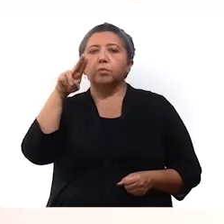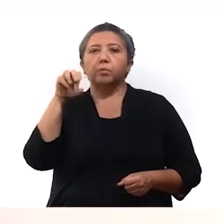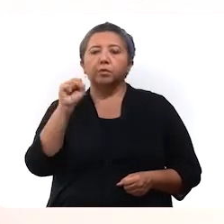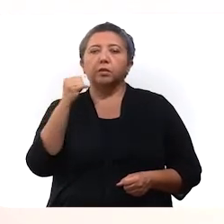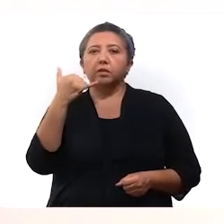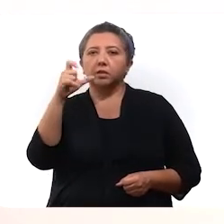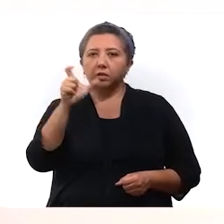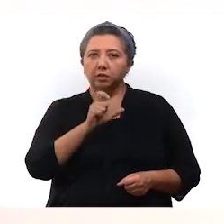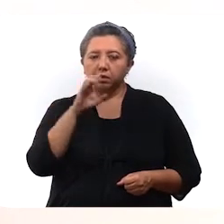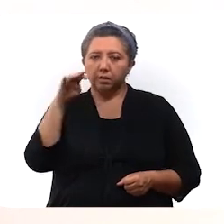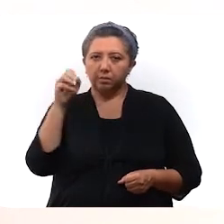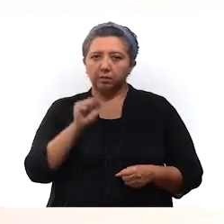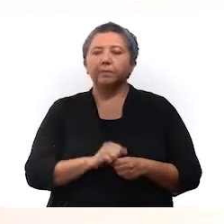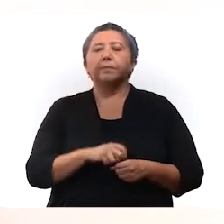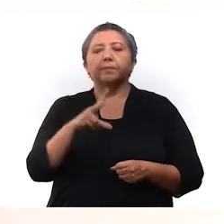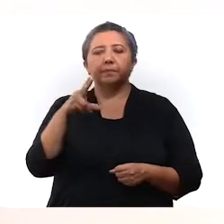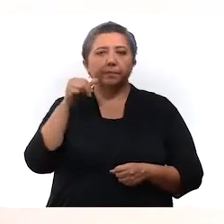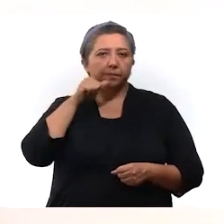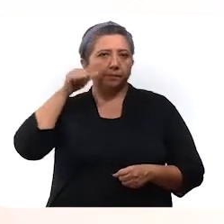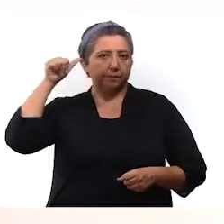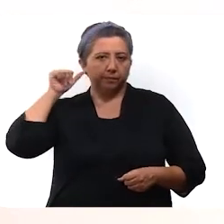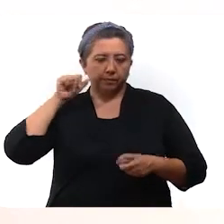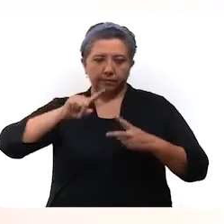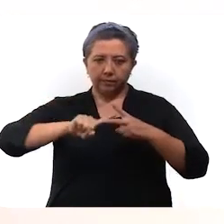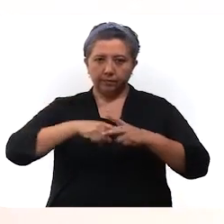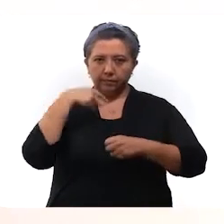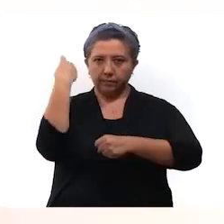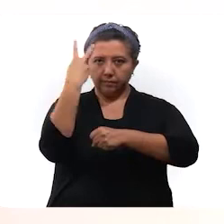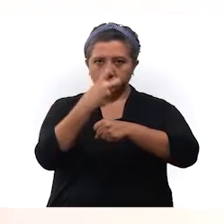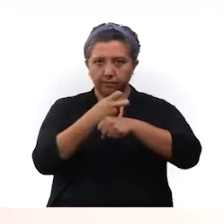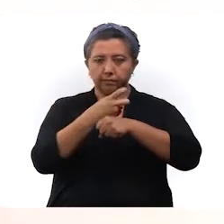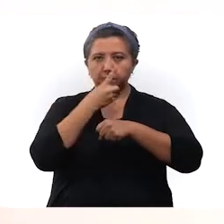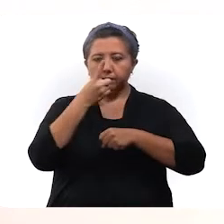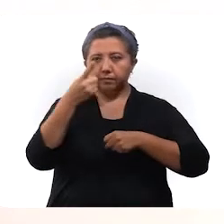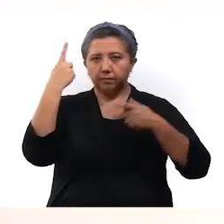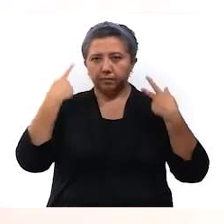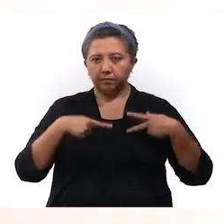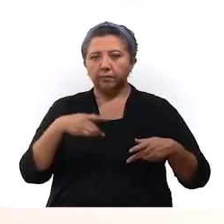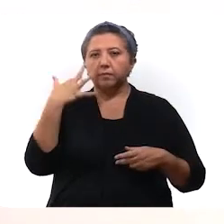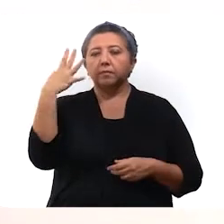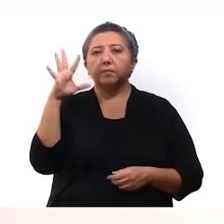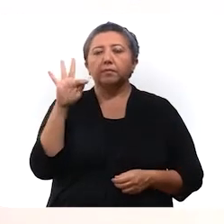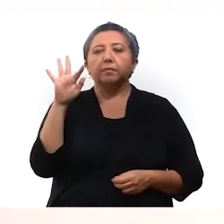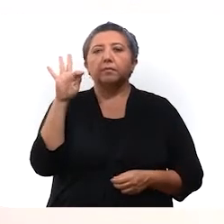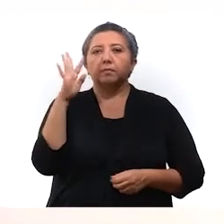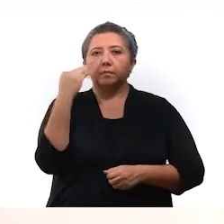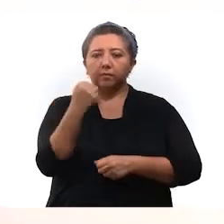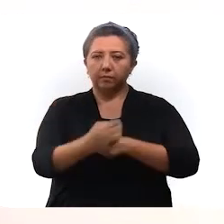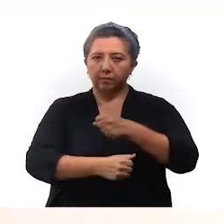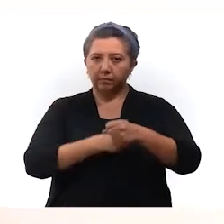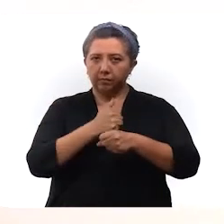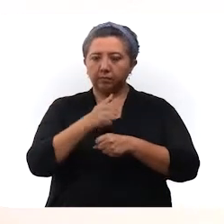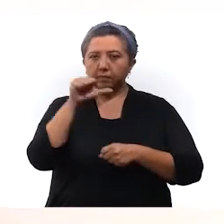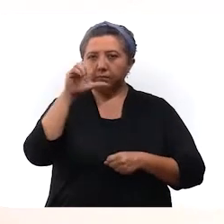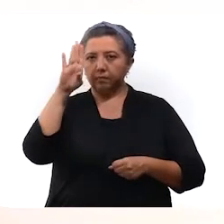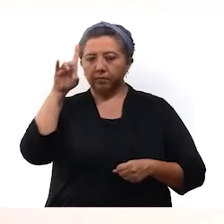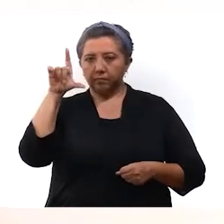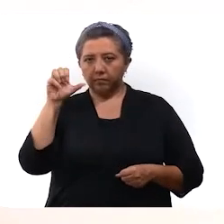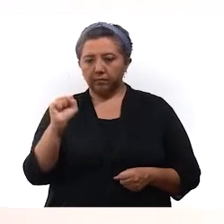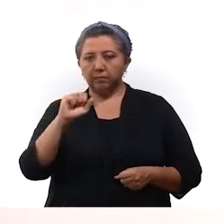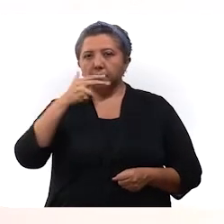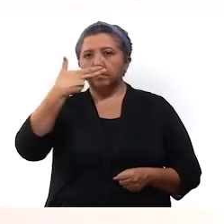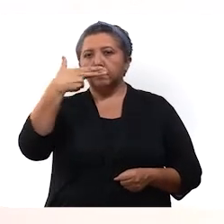y Yaxcabá. También ayer comenzó la aplicación de segunda dosis de vacunas para personas de 40 a 49 años en Abalá,